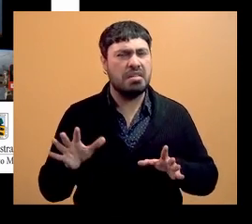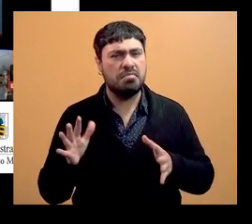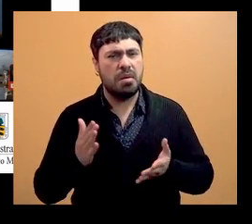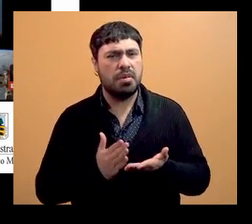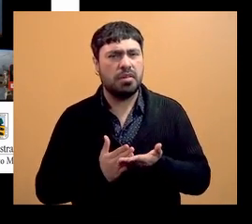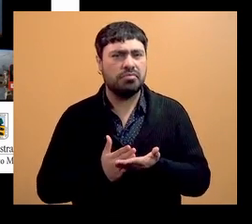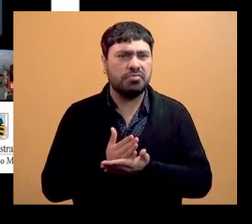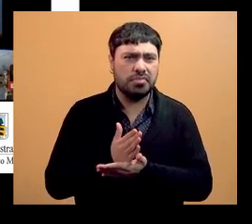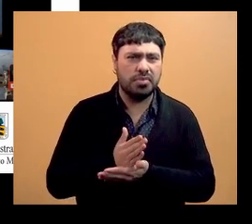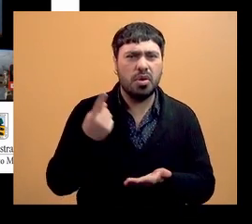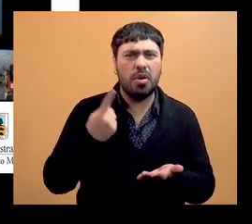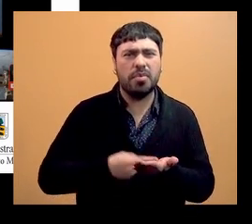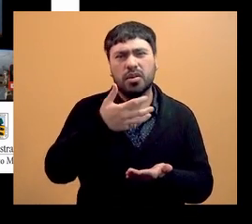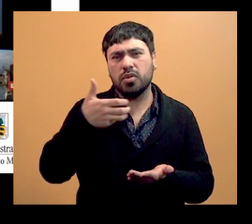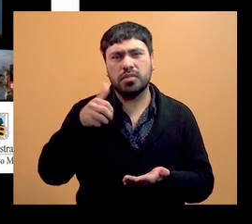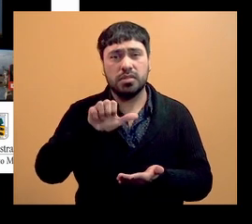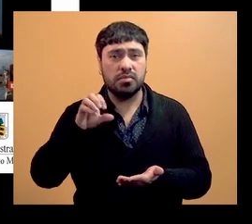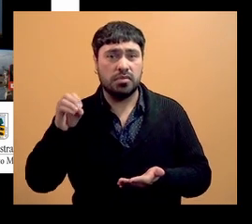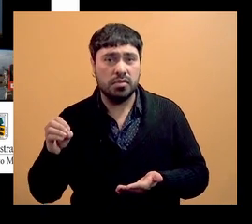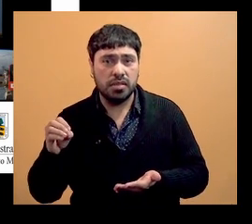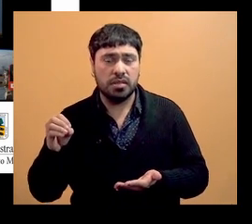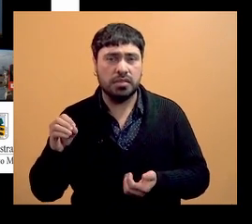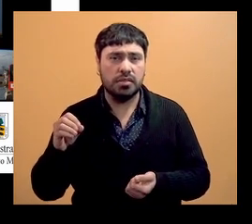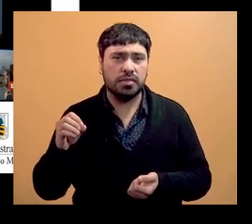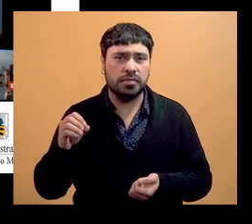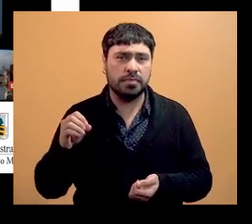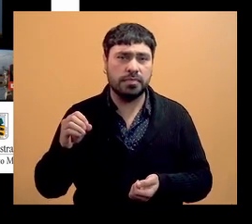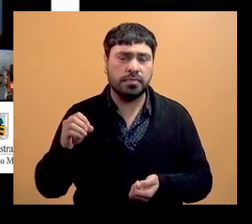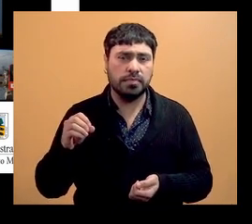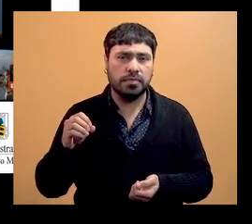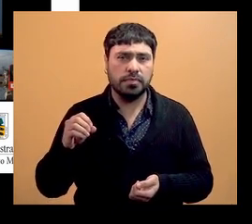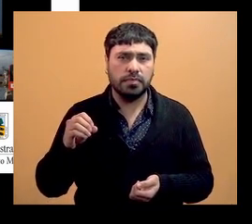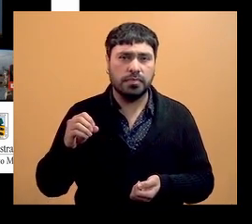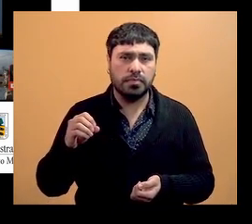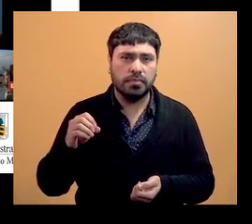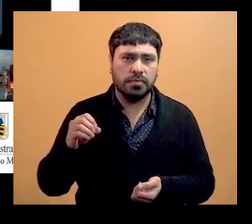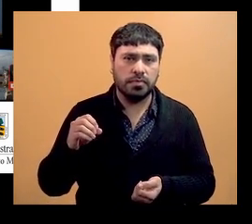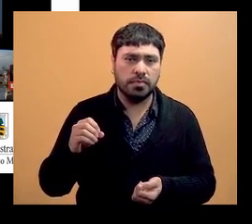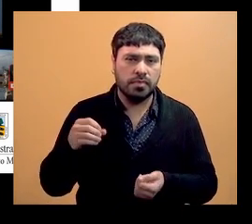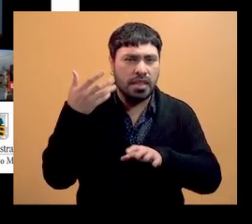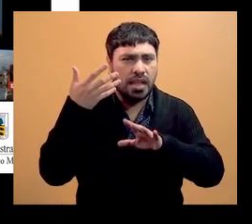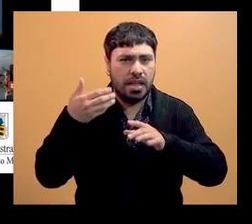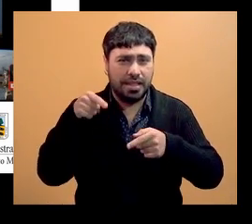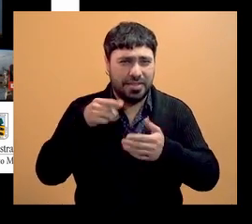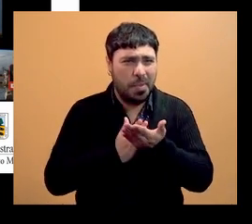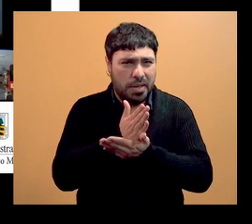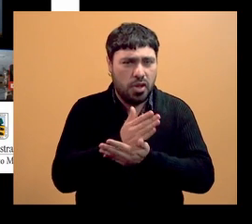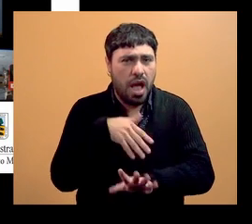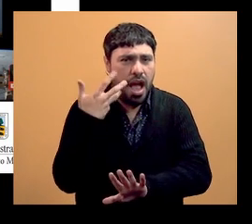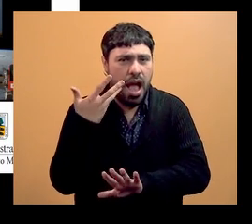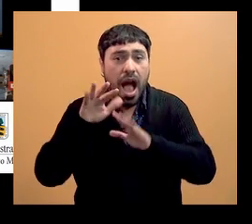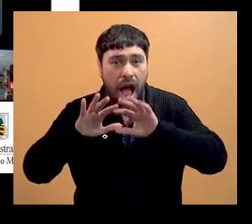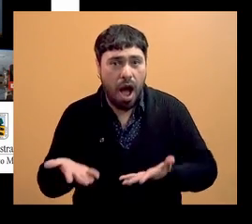de la carrera espacial y todo lo que se ha ligado después de eso, se cuentan ya 11 estaciones espaciales, no todas están orbitando